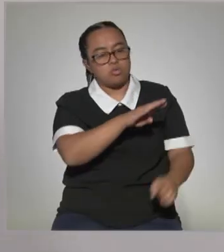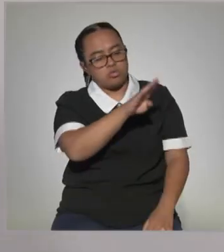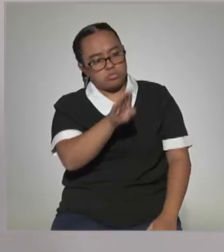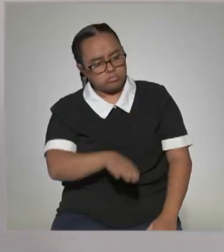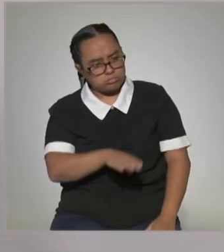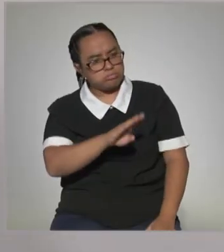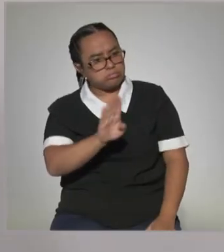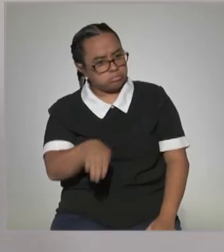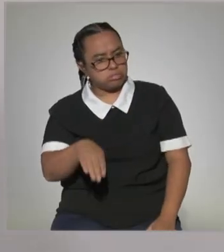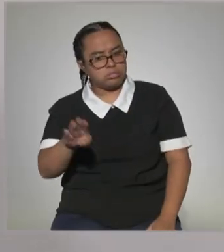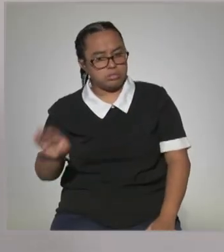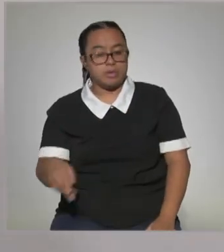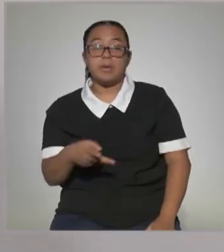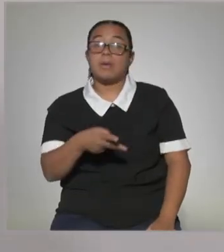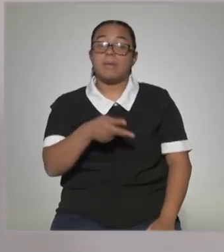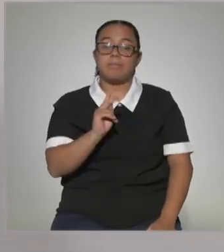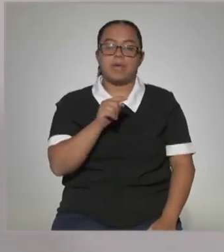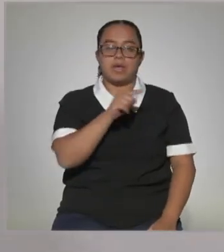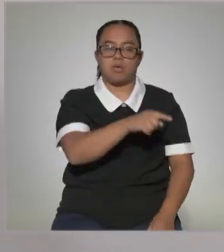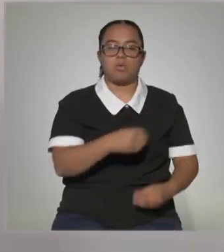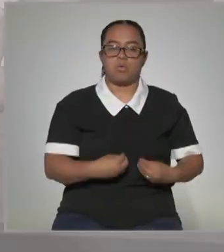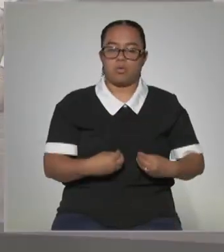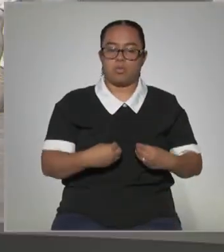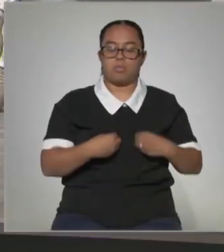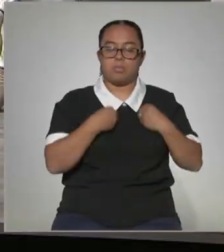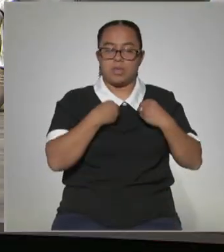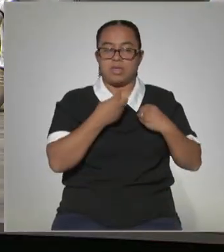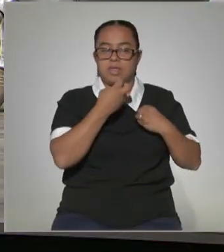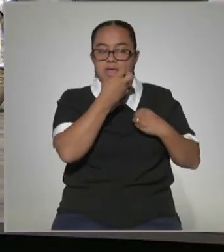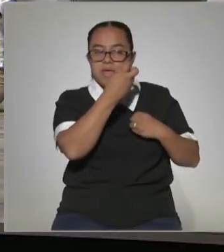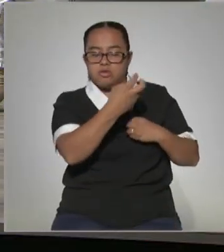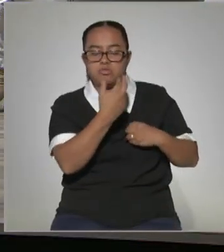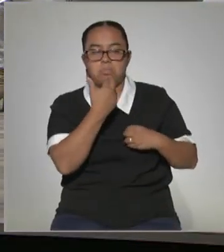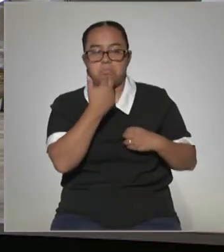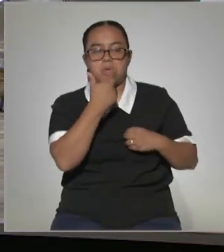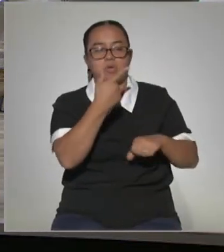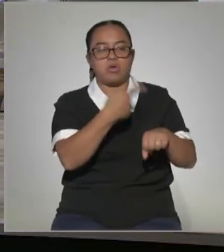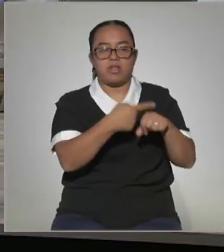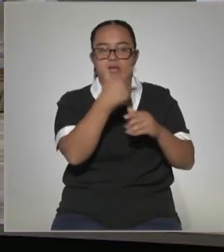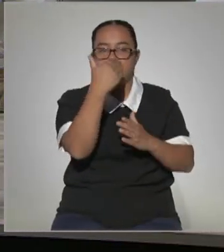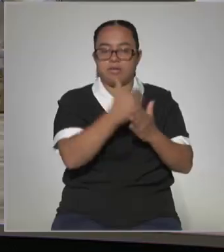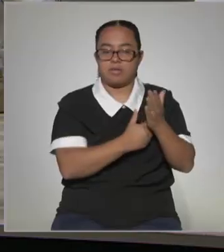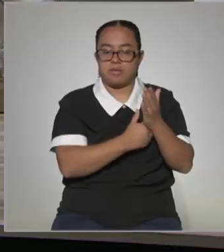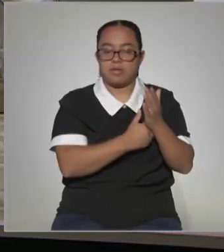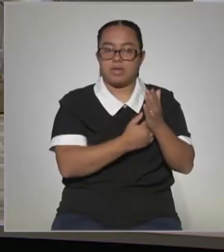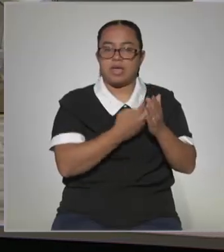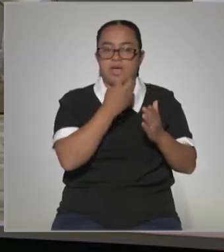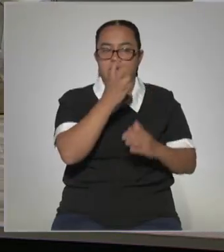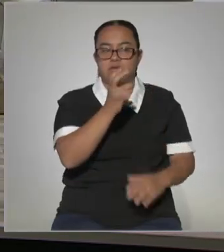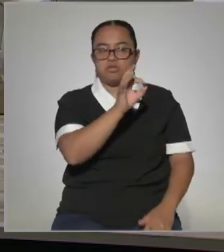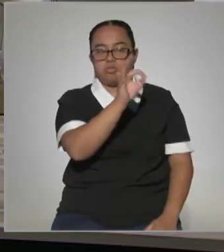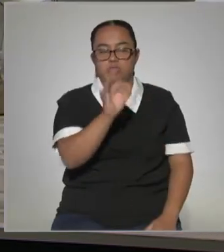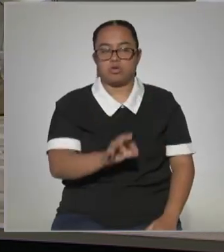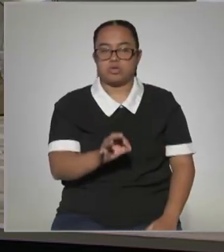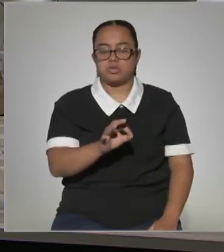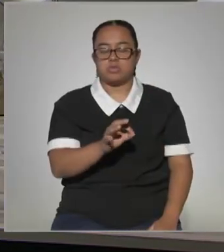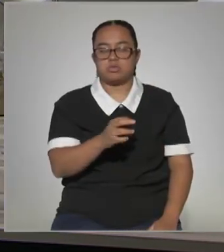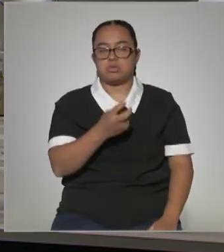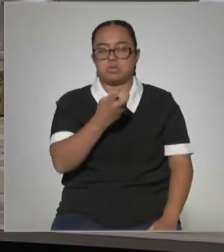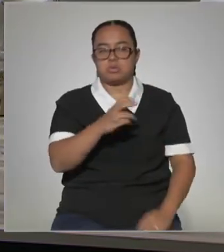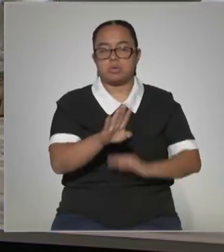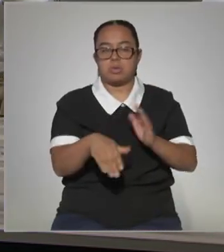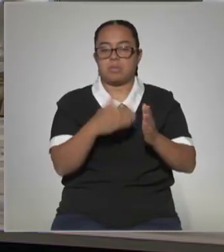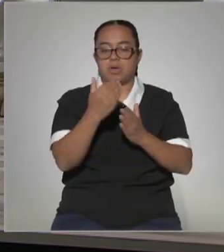tasa de menor calidad de vida, enfermedades y más tasa de mortandad entre los que